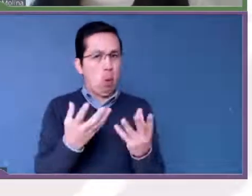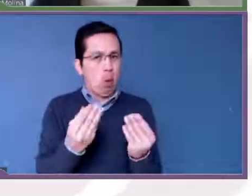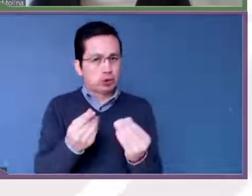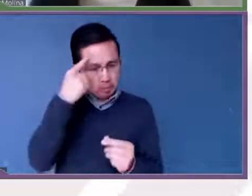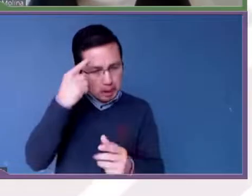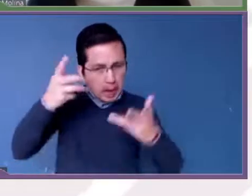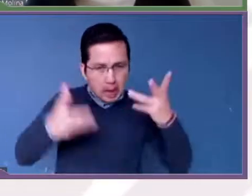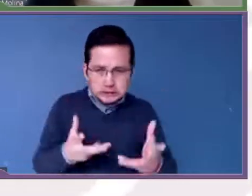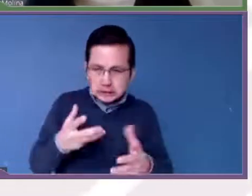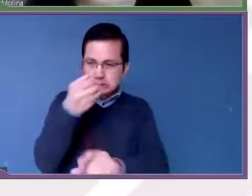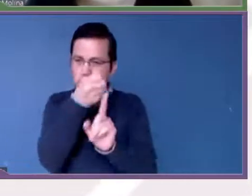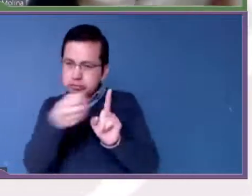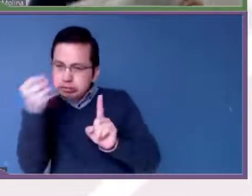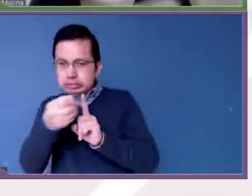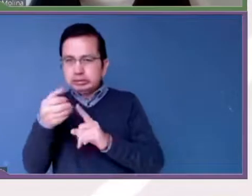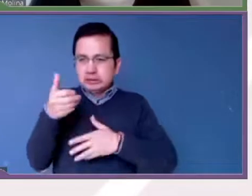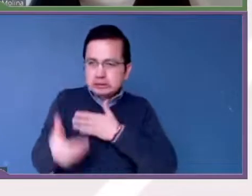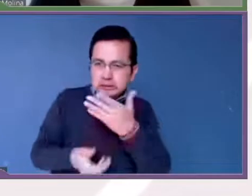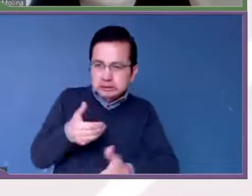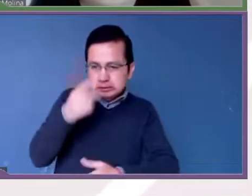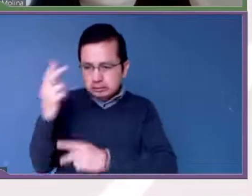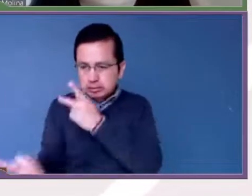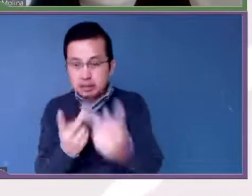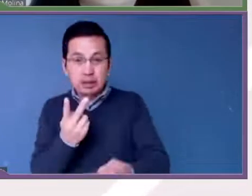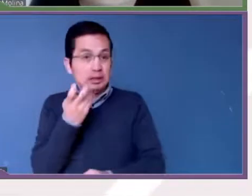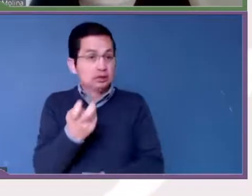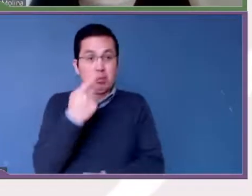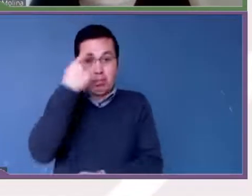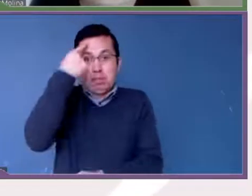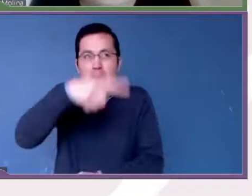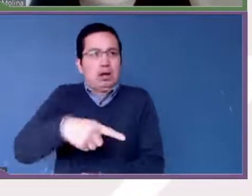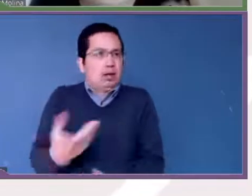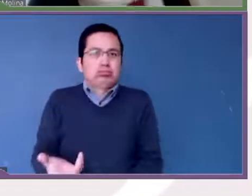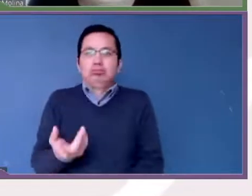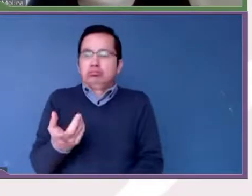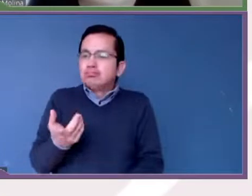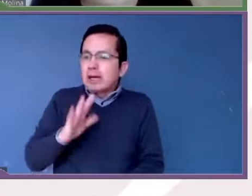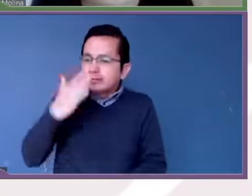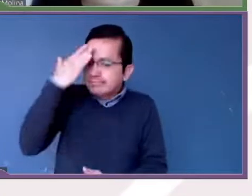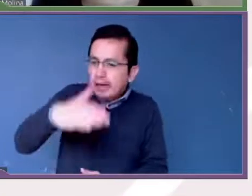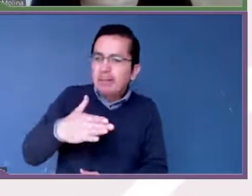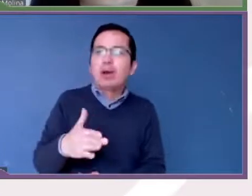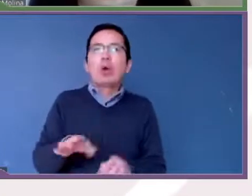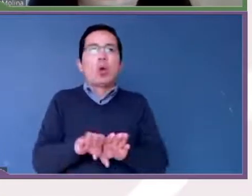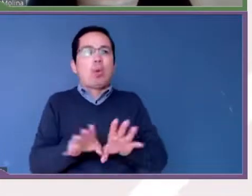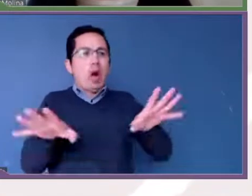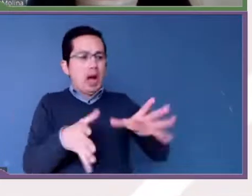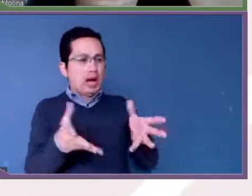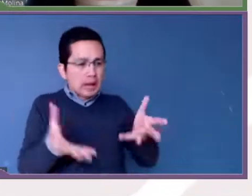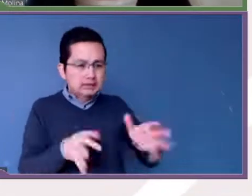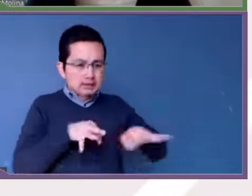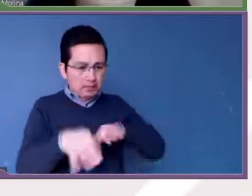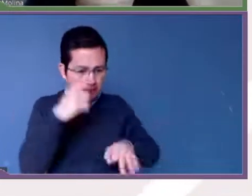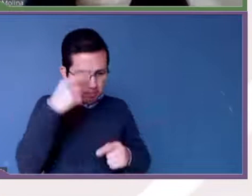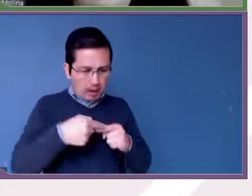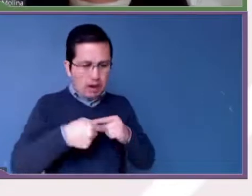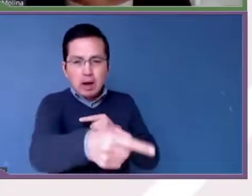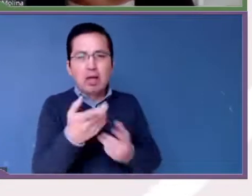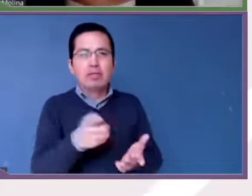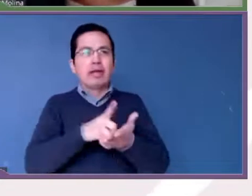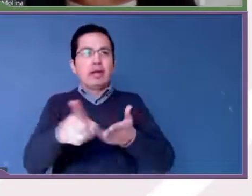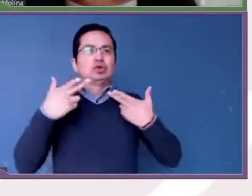justo en promoción y prevención, ¿cierto?, de derechos humanos y frente a la discriminación. Entonces, yo creo que es una herramienta